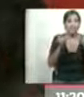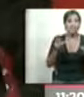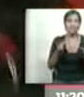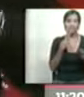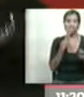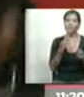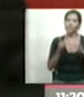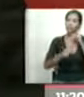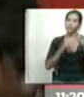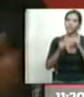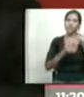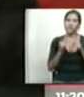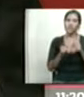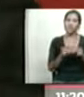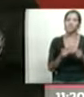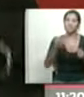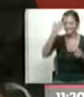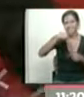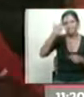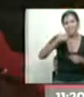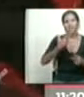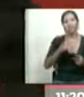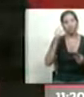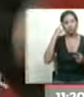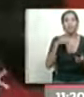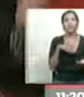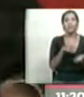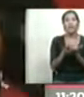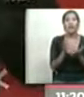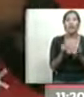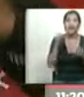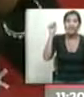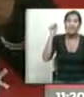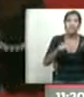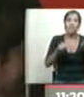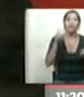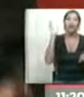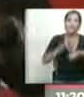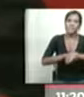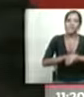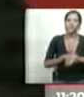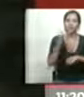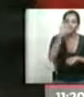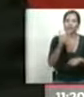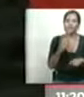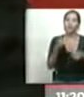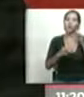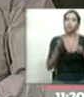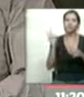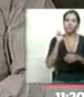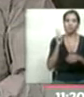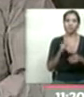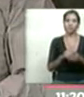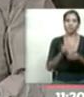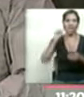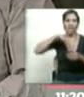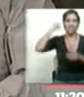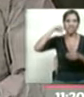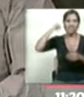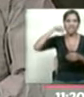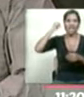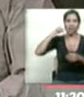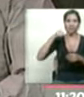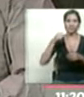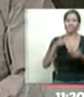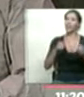en Twitter, chamo, en serio, hermano, usted sabe que usted va a parar las patas aquí, bien preso, a darle la cara a la justicia venezolana. Vamos con el otro video, señor